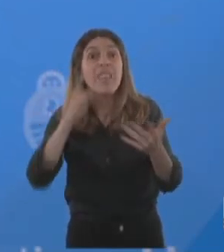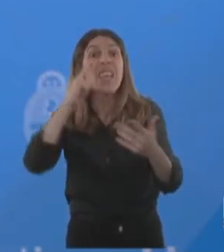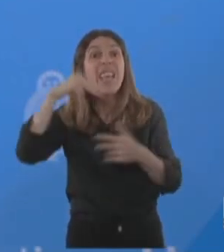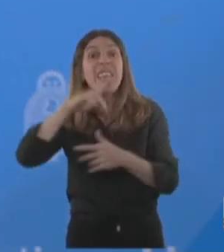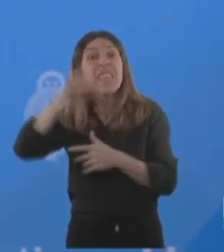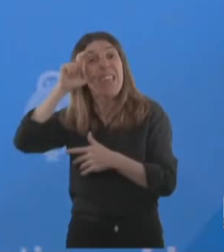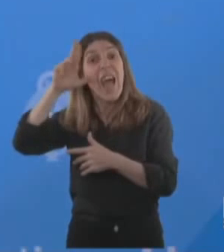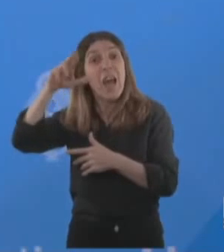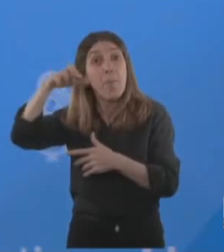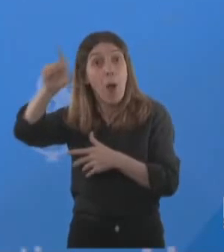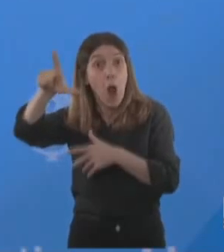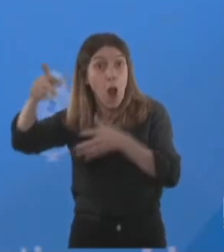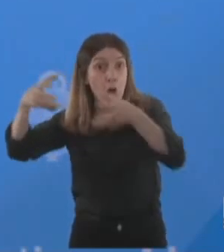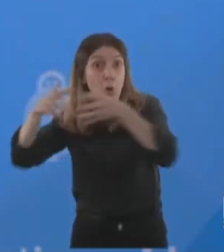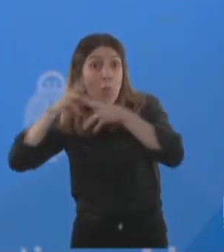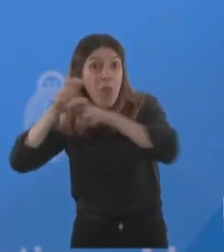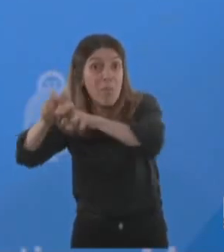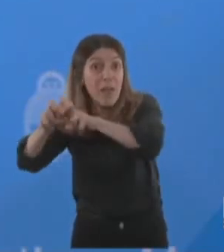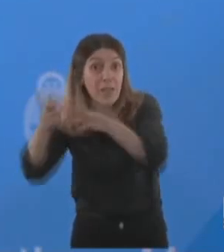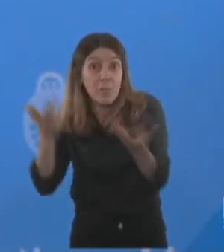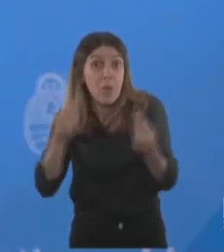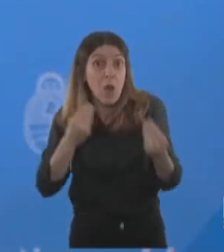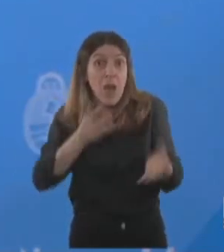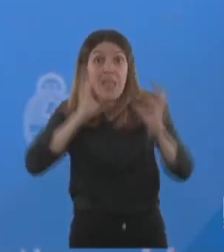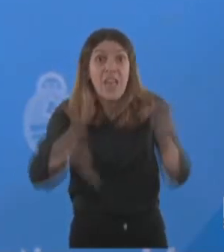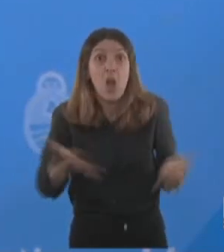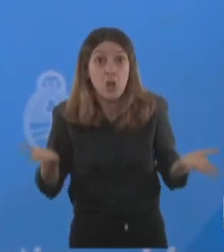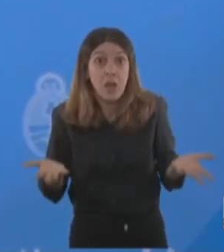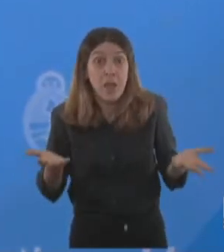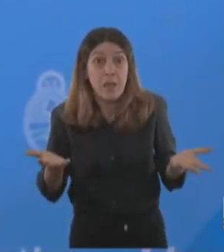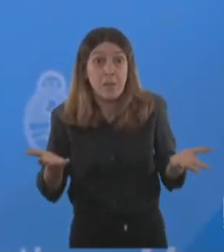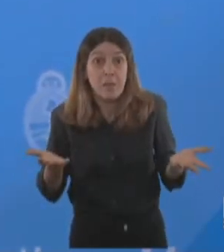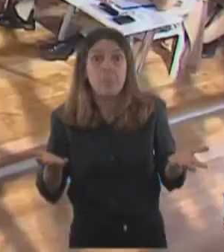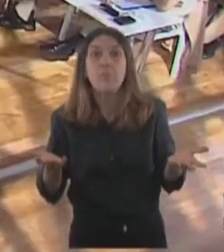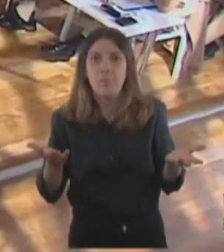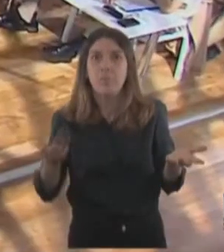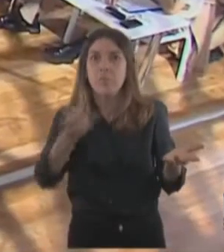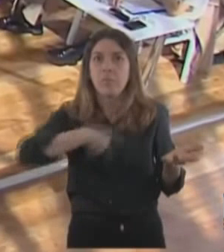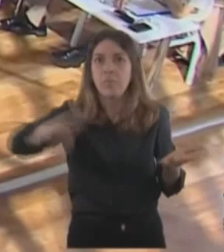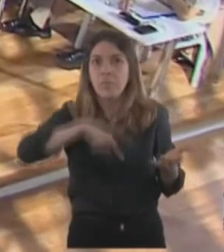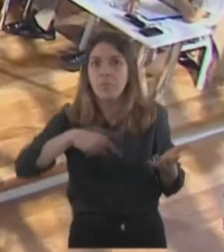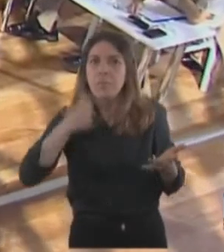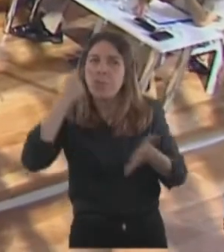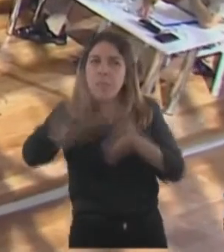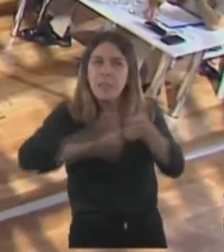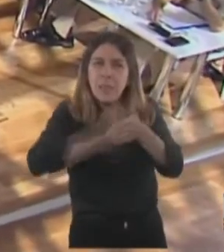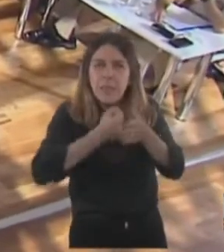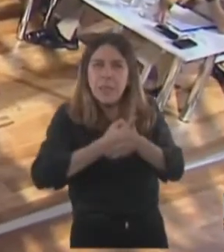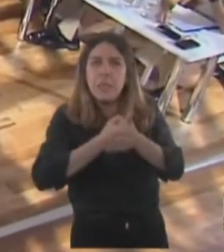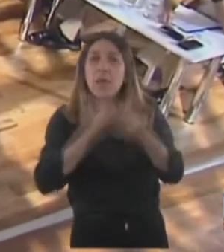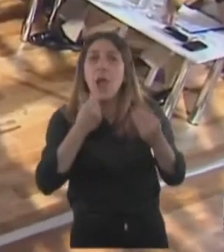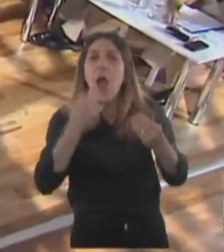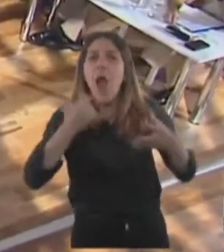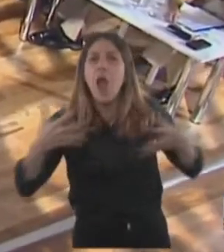Interpol, porque evidentemente estamos con el crimen organizado en